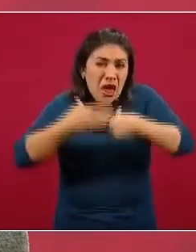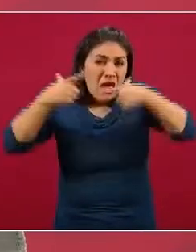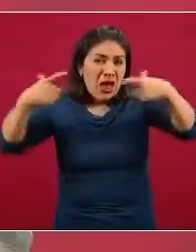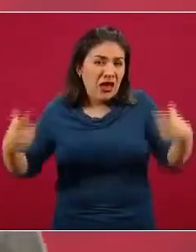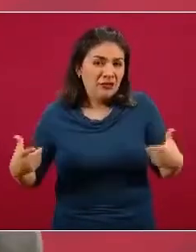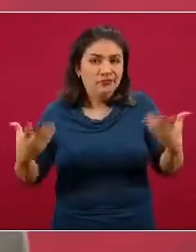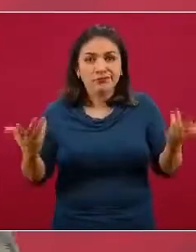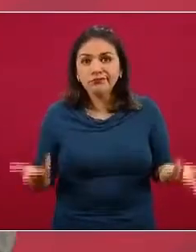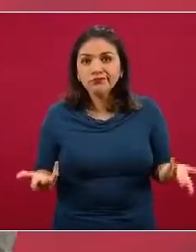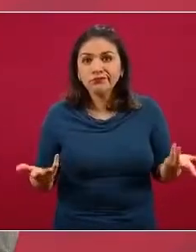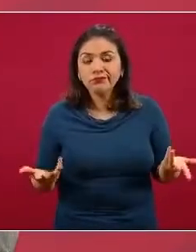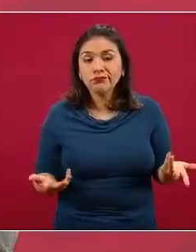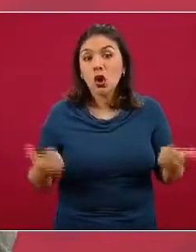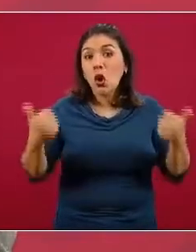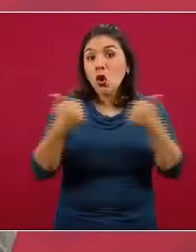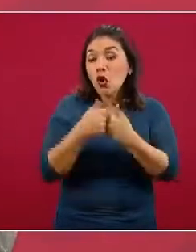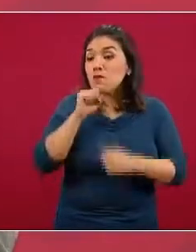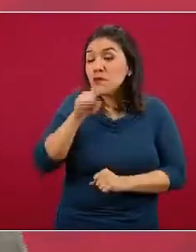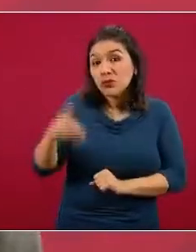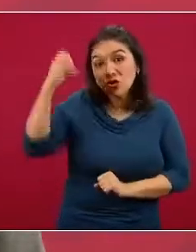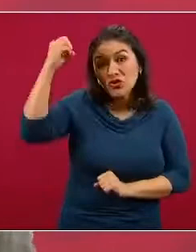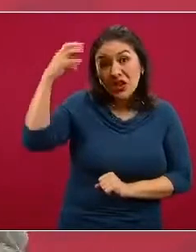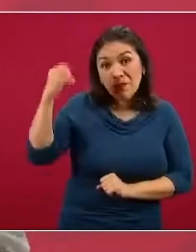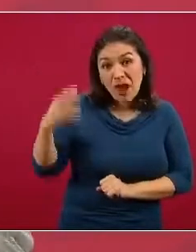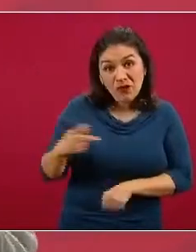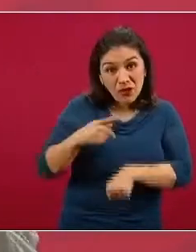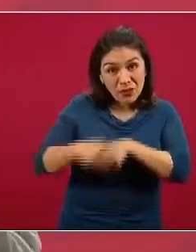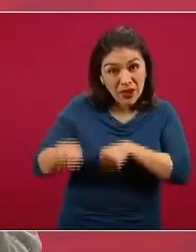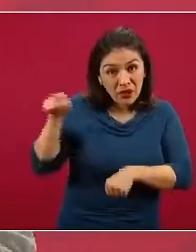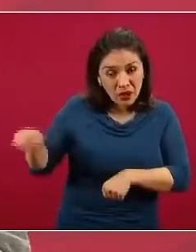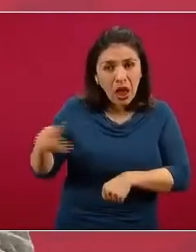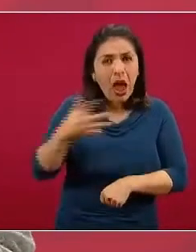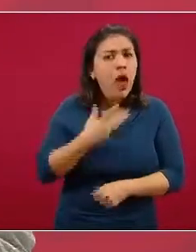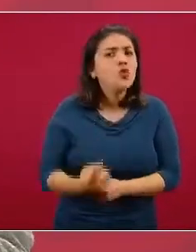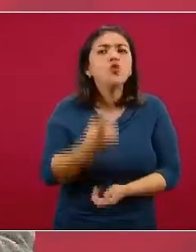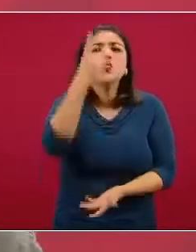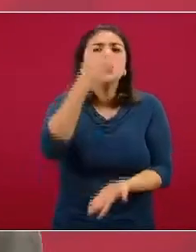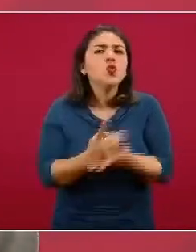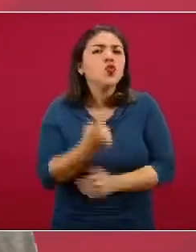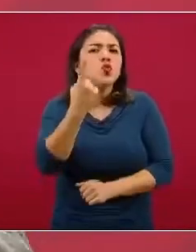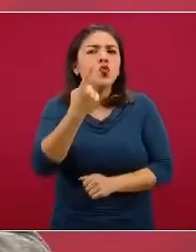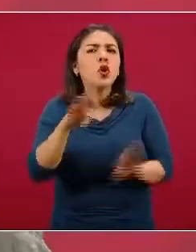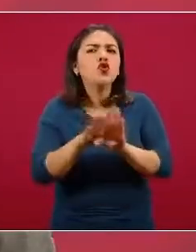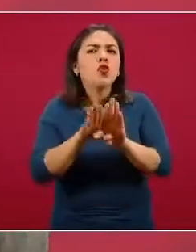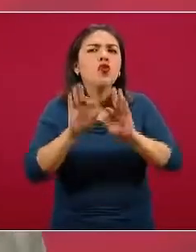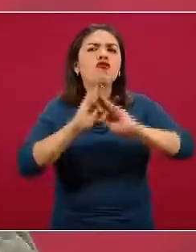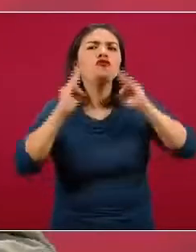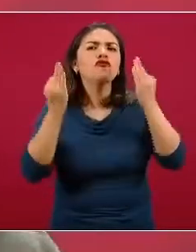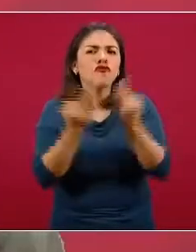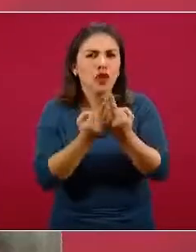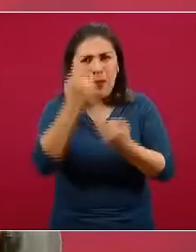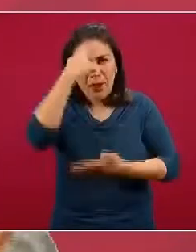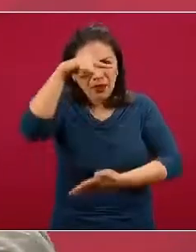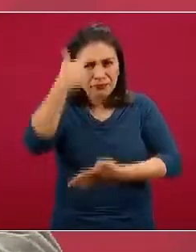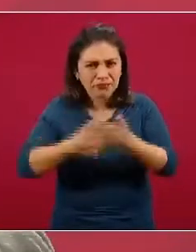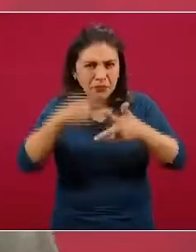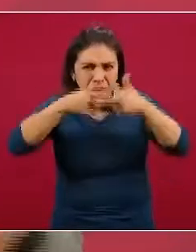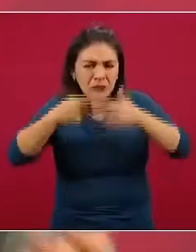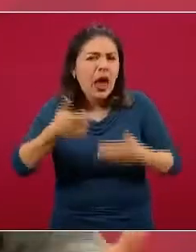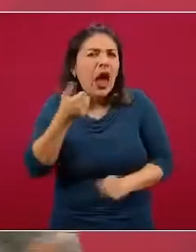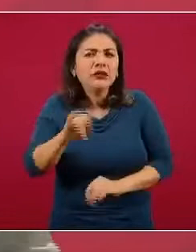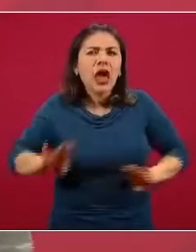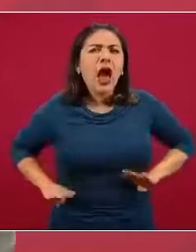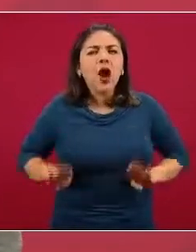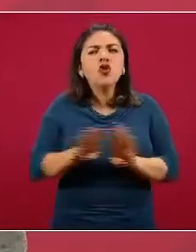COVID. Con el semáforo, en el que hay una sola metodología, esto es de